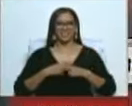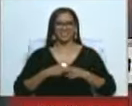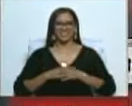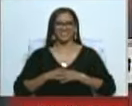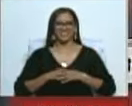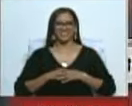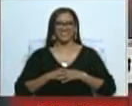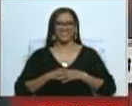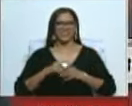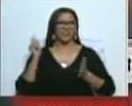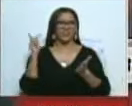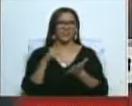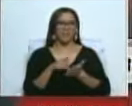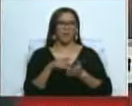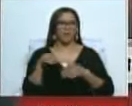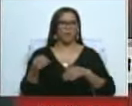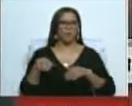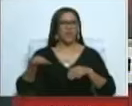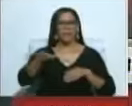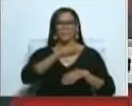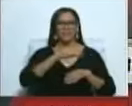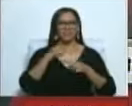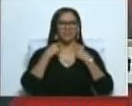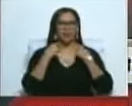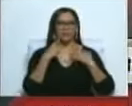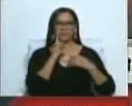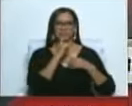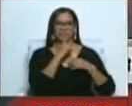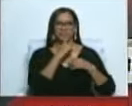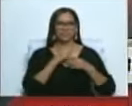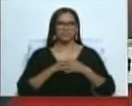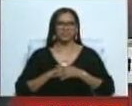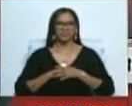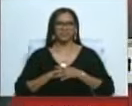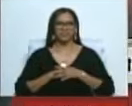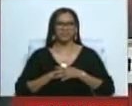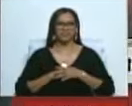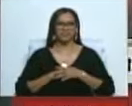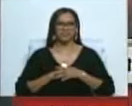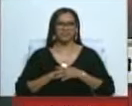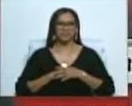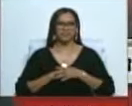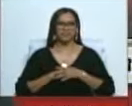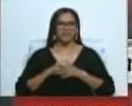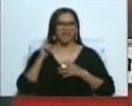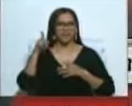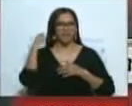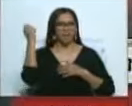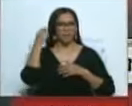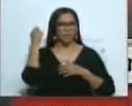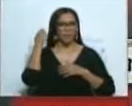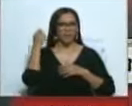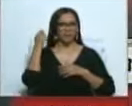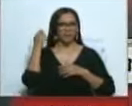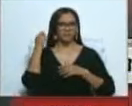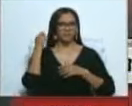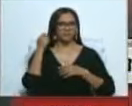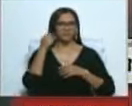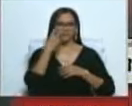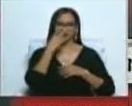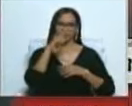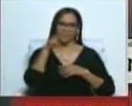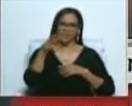Y cuando llegamos a una plaza que es famosa ya, se me olvidó el nombre, ¿vale? ¿En San Fernando? Sí, en San Fernando. Mira, yo de repente vi